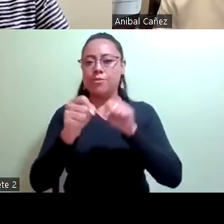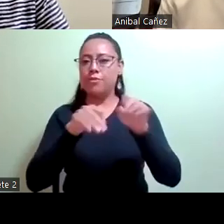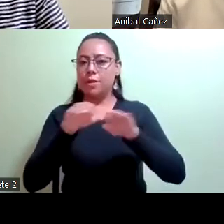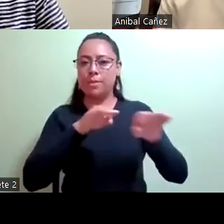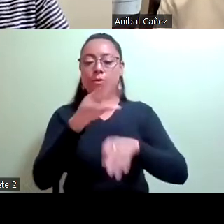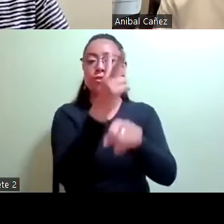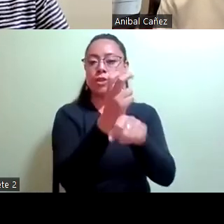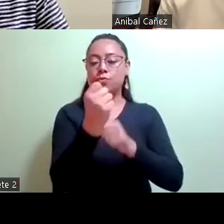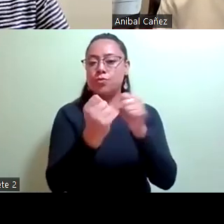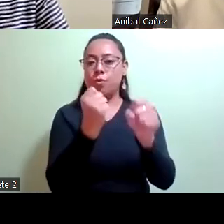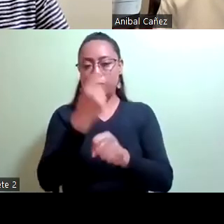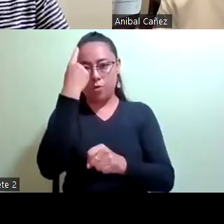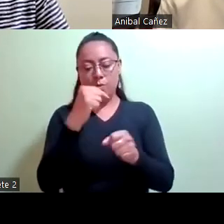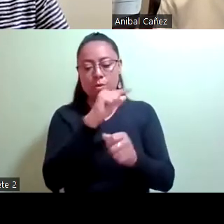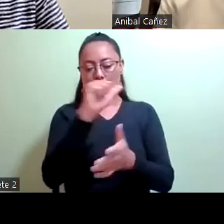año legislativo